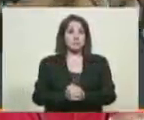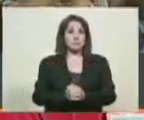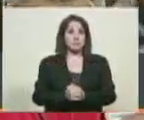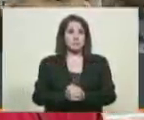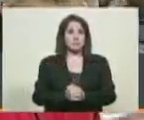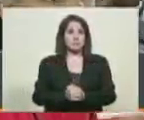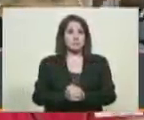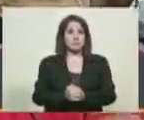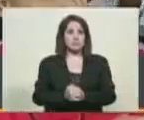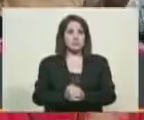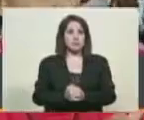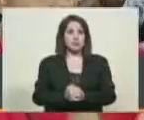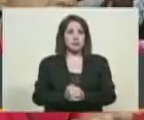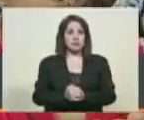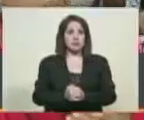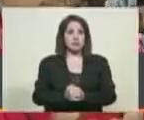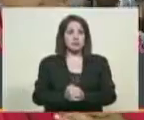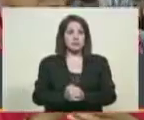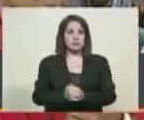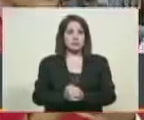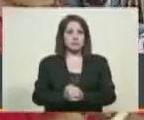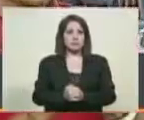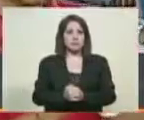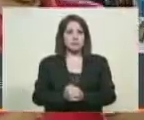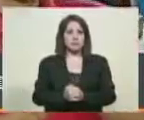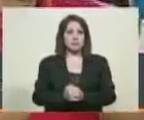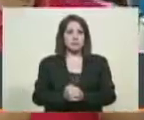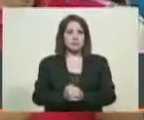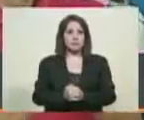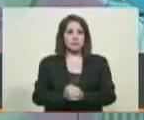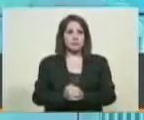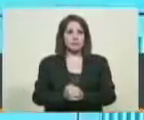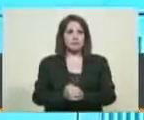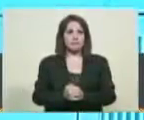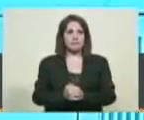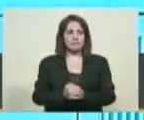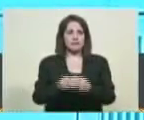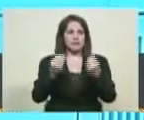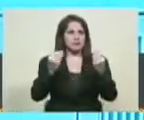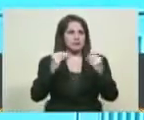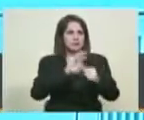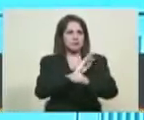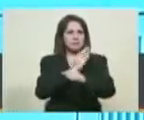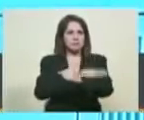poder popular. Ese es nuestro poder, el poder popular.